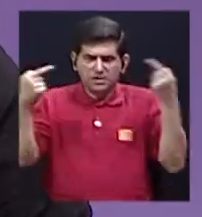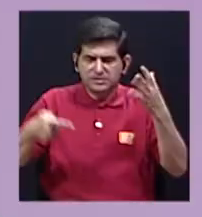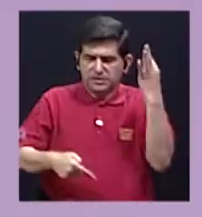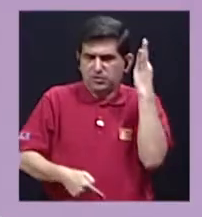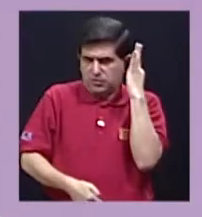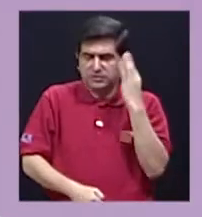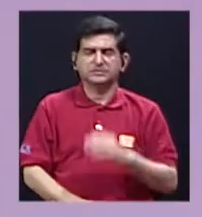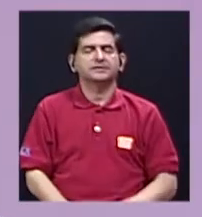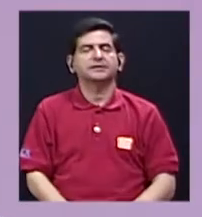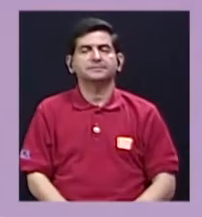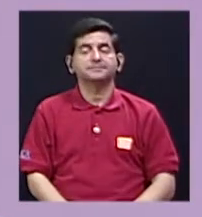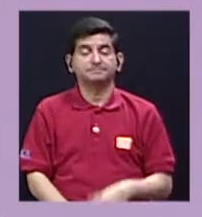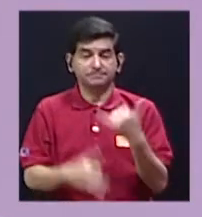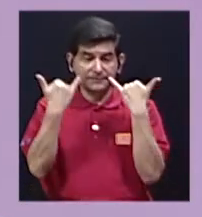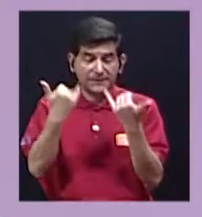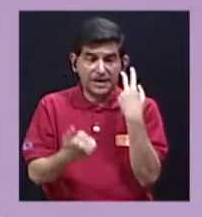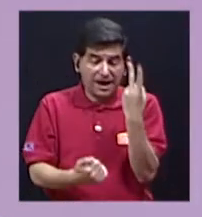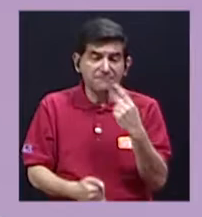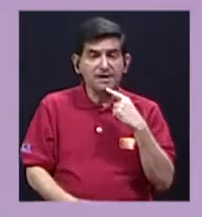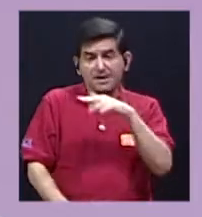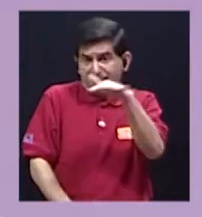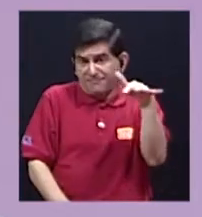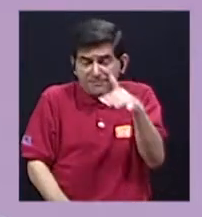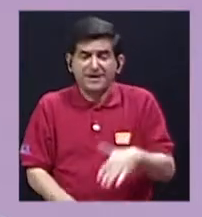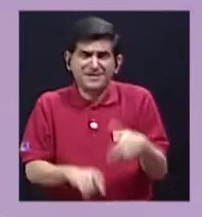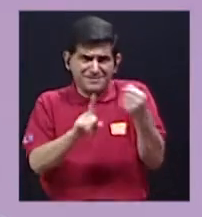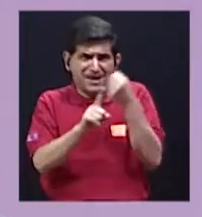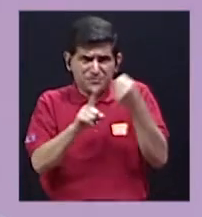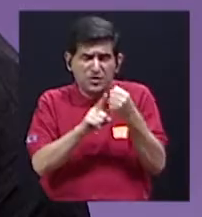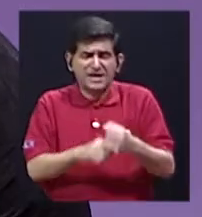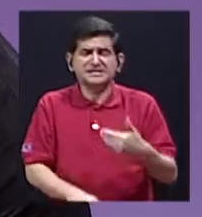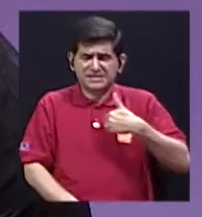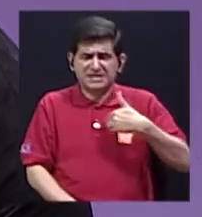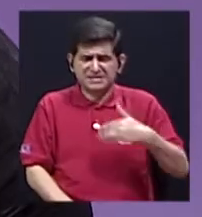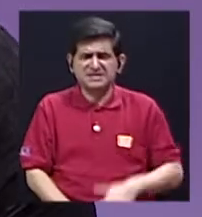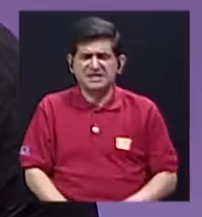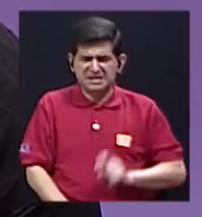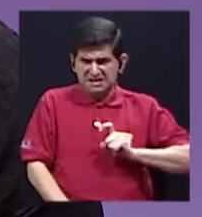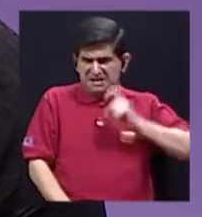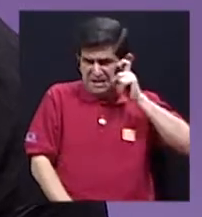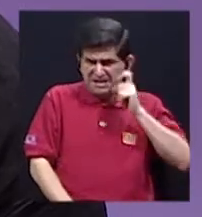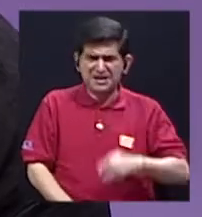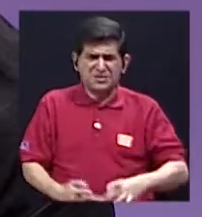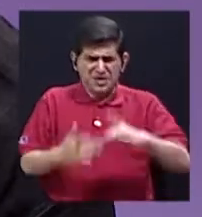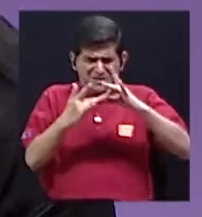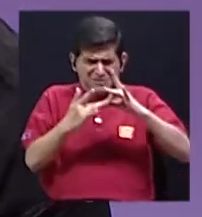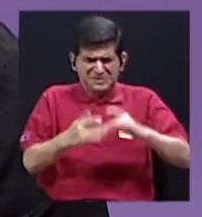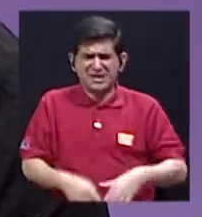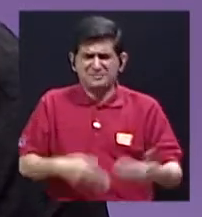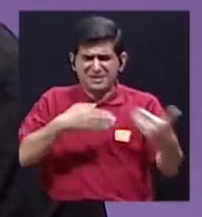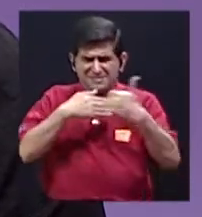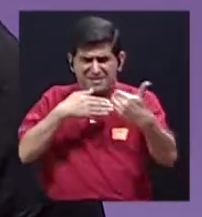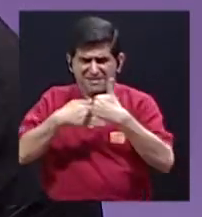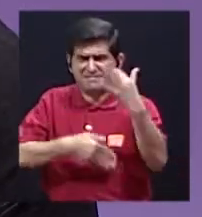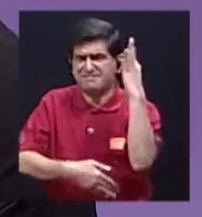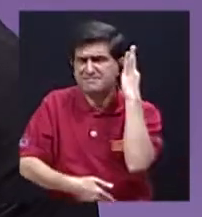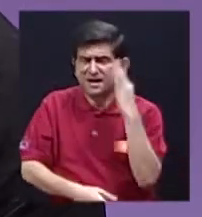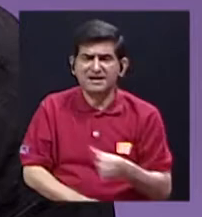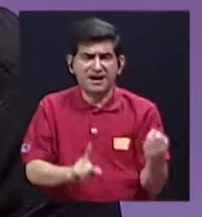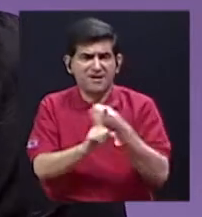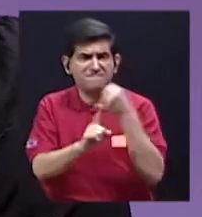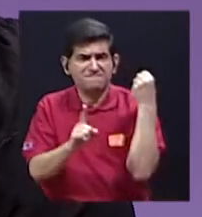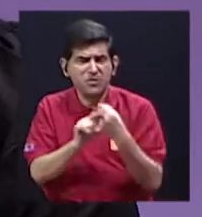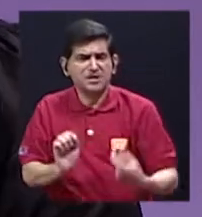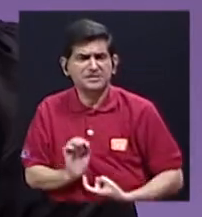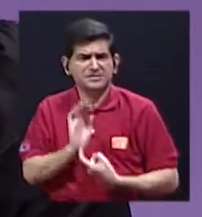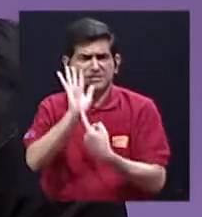las mujeres bueno hemos visto es una realidad la violencia es sexista y se ensaña principalmente contra las mujeres es una violencia